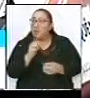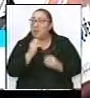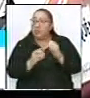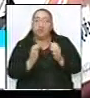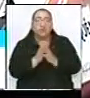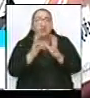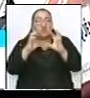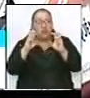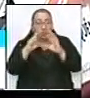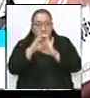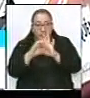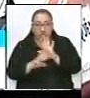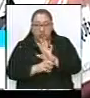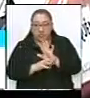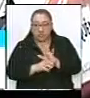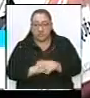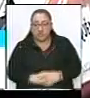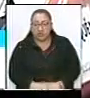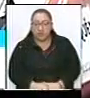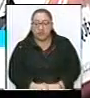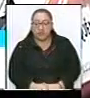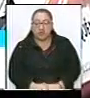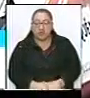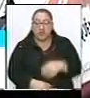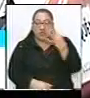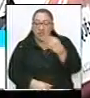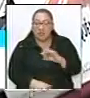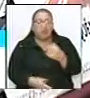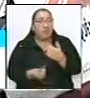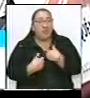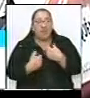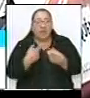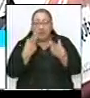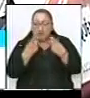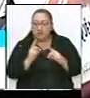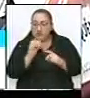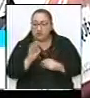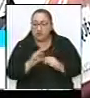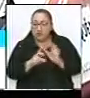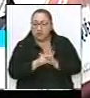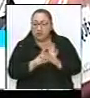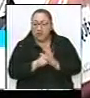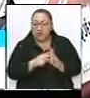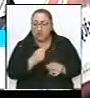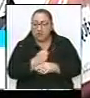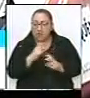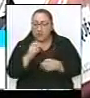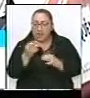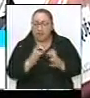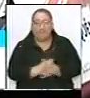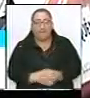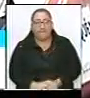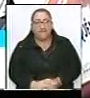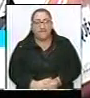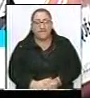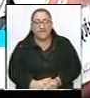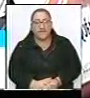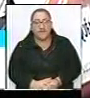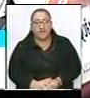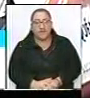correcciones constitucionales, siempre va a tener la decisión legislativa un impacto económico. O sea,